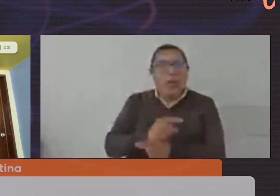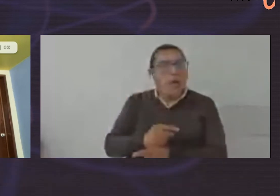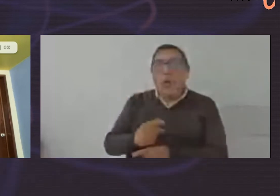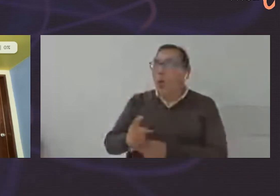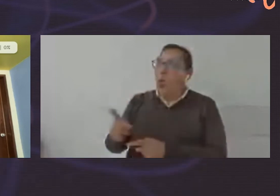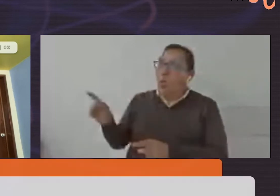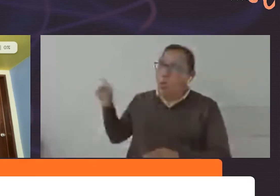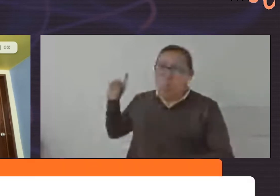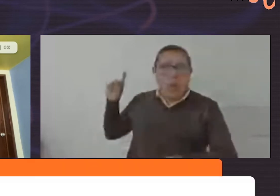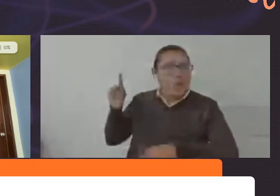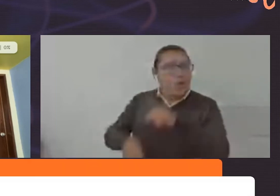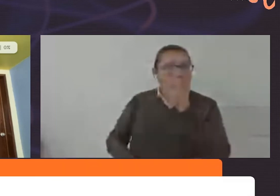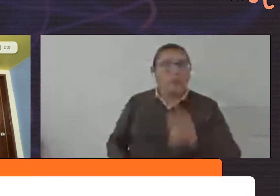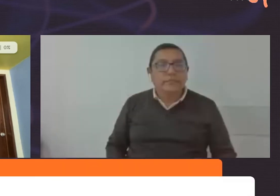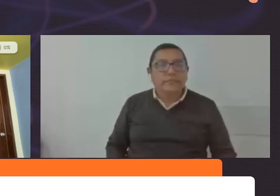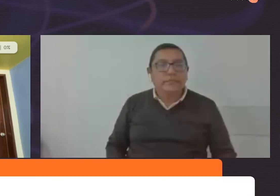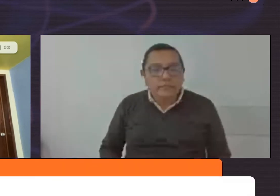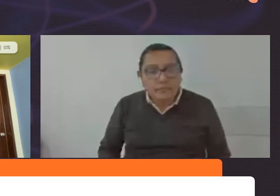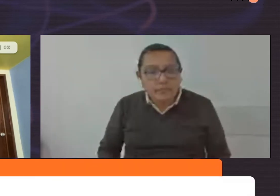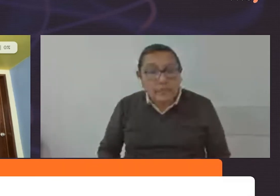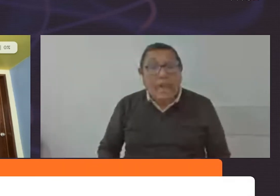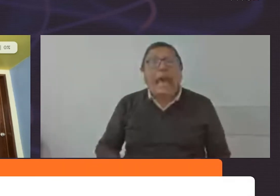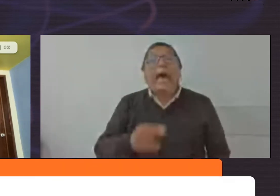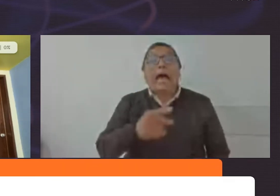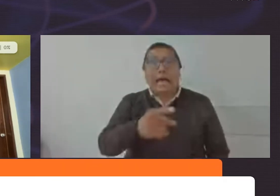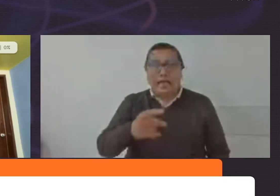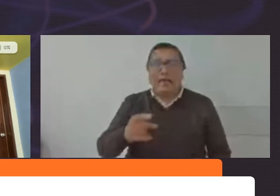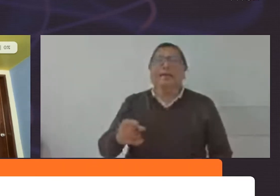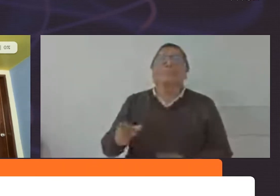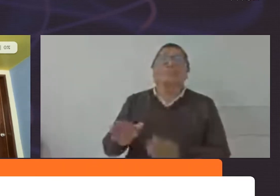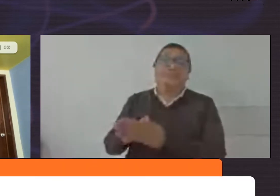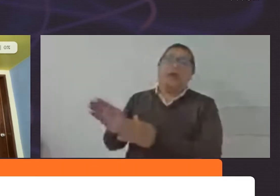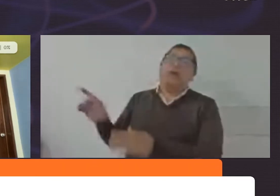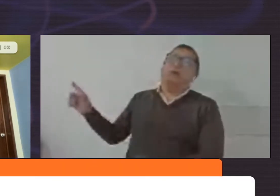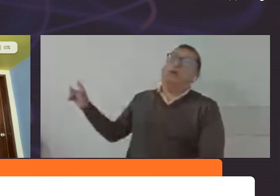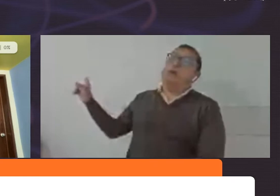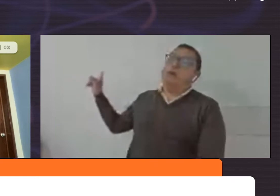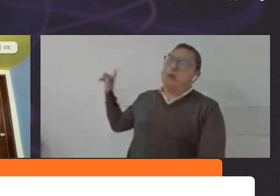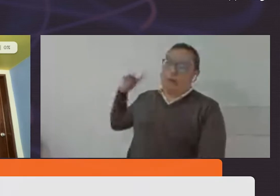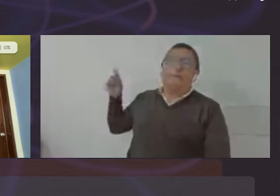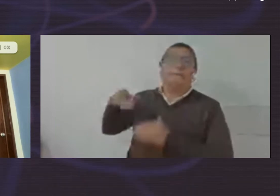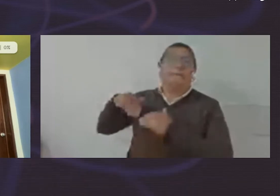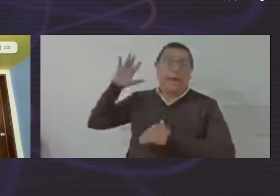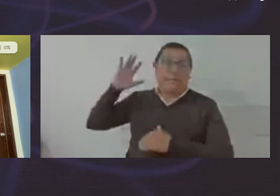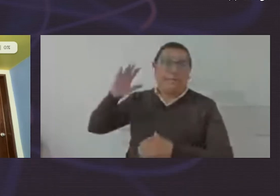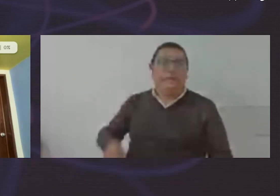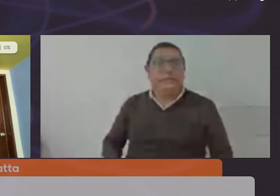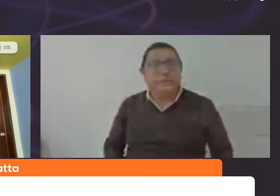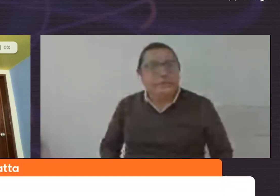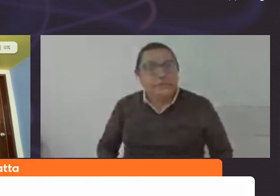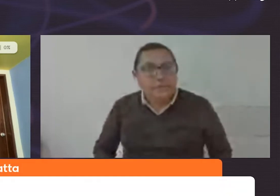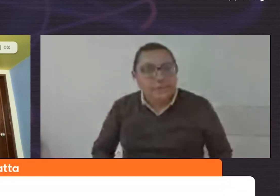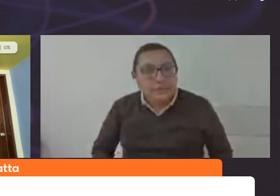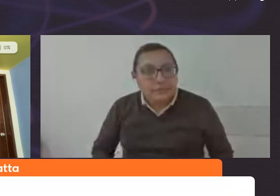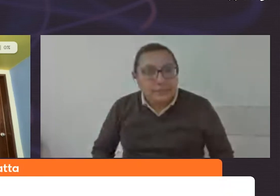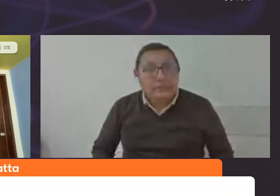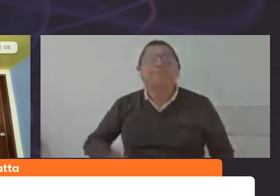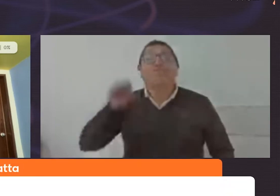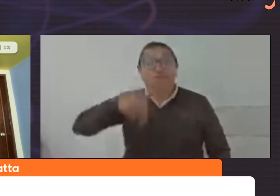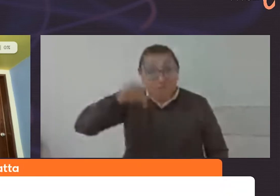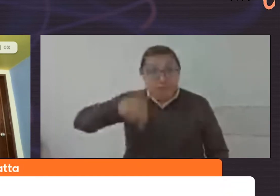Excelente, Cecilia. Llegué más lejos, dice Rosana. Sí llegué,